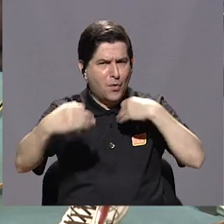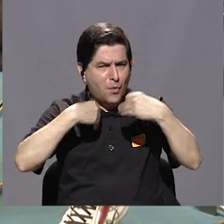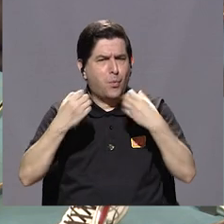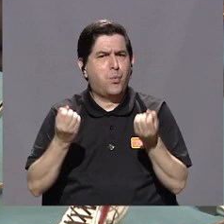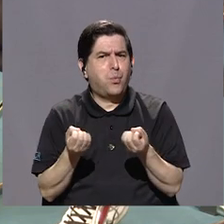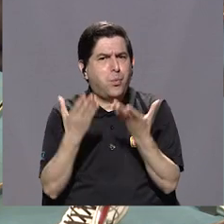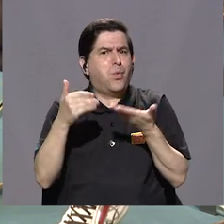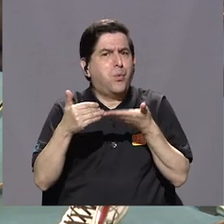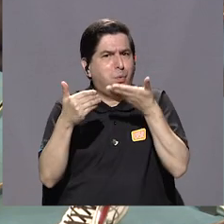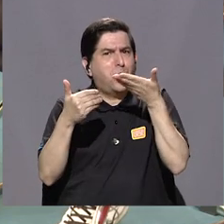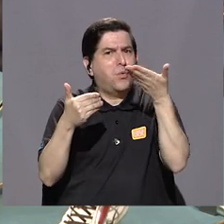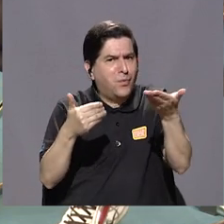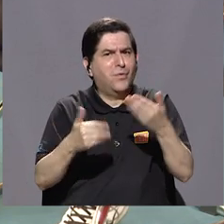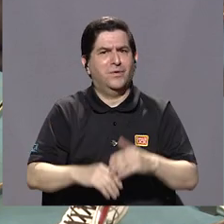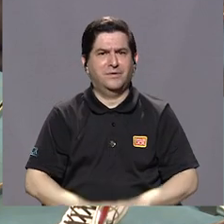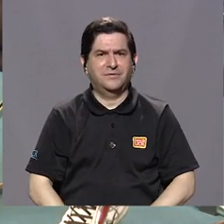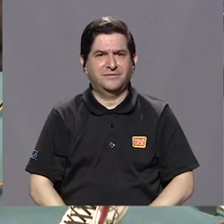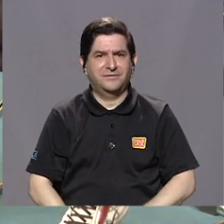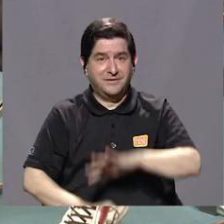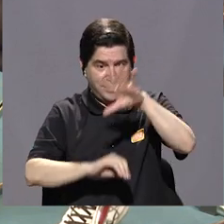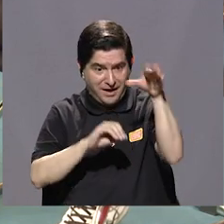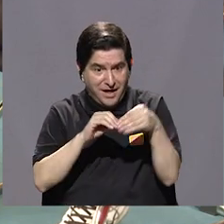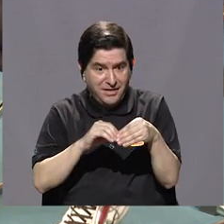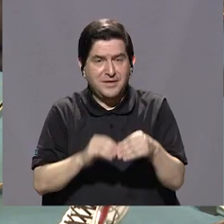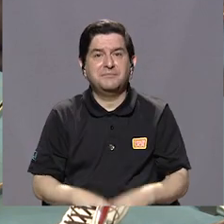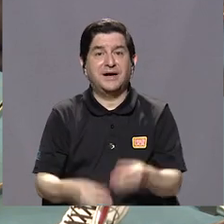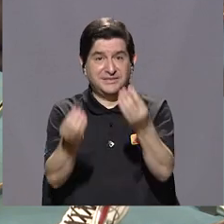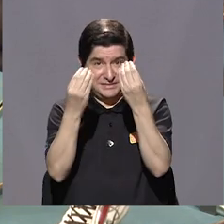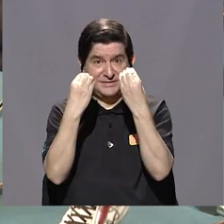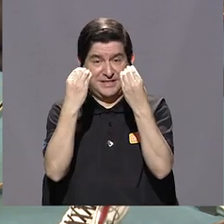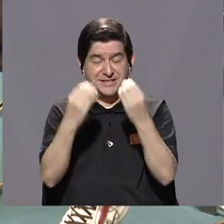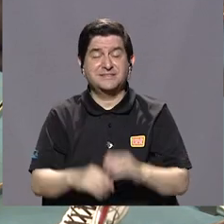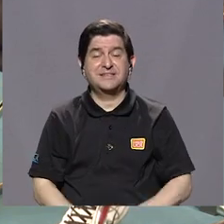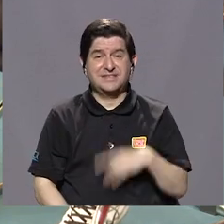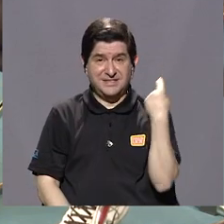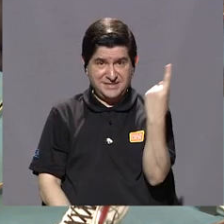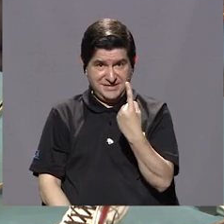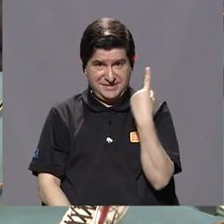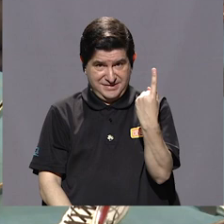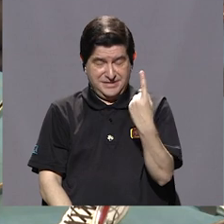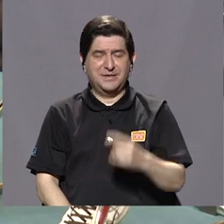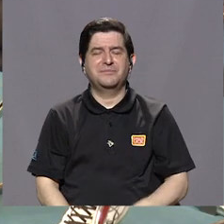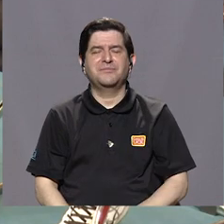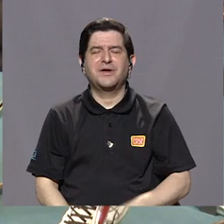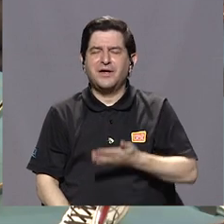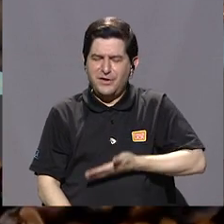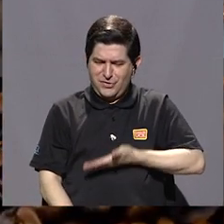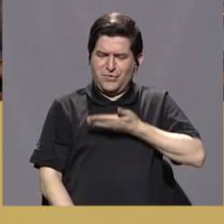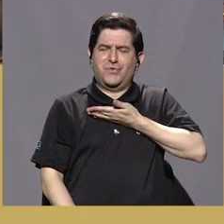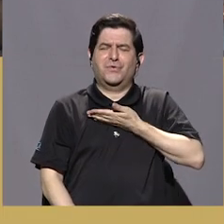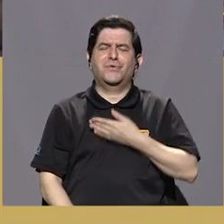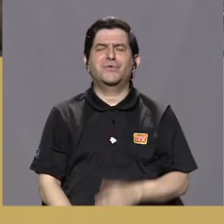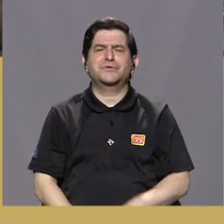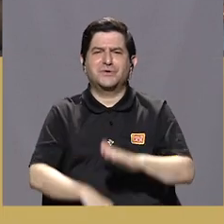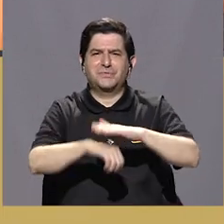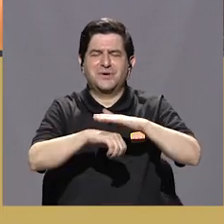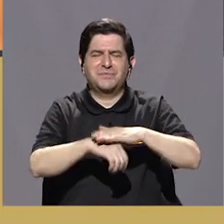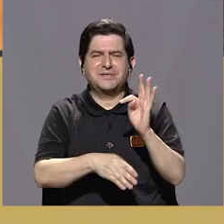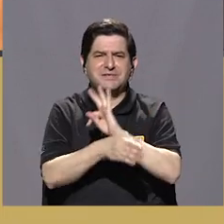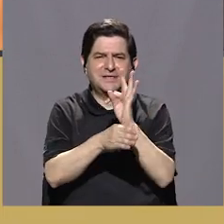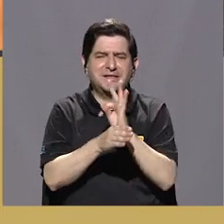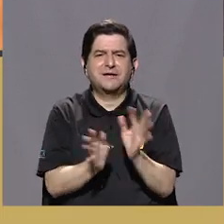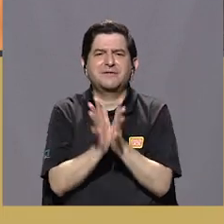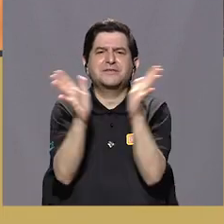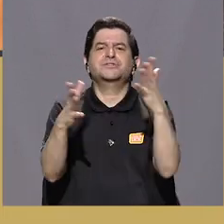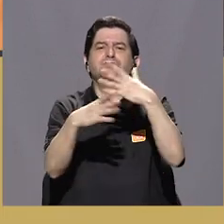tantas cosas, que además son enseñanzas para siempre y que orgullosamente sirve para hacer televisión pública